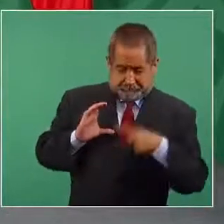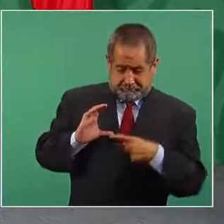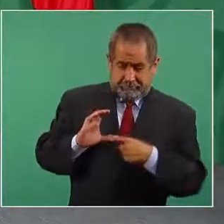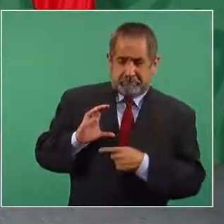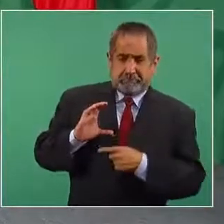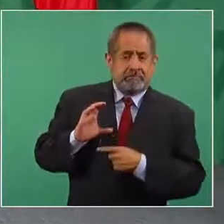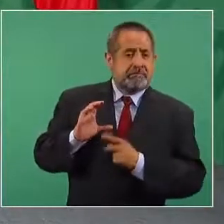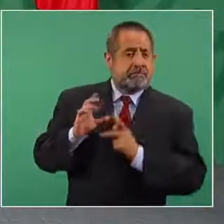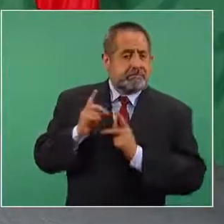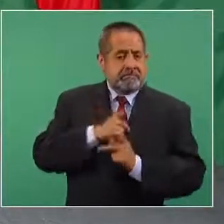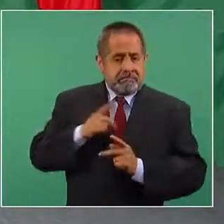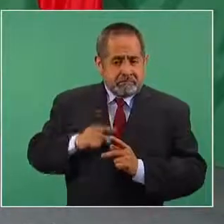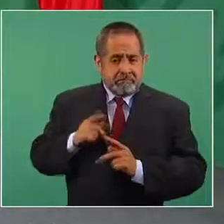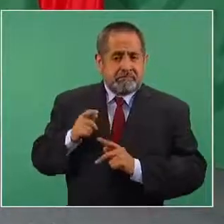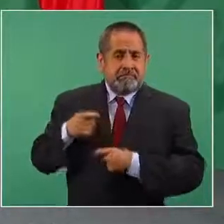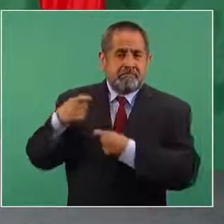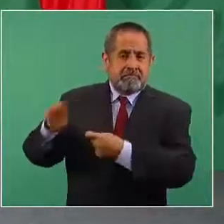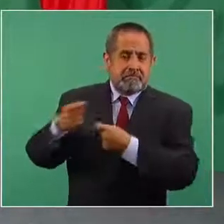se